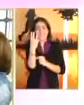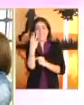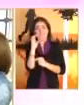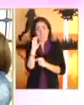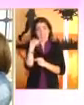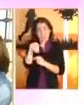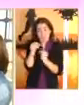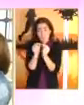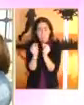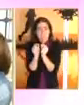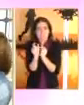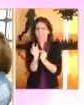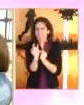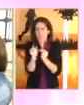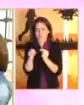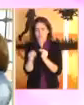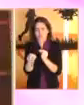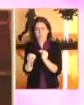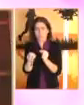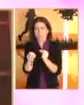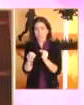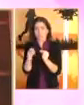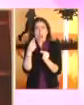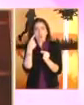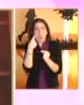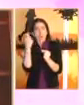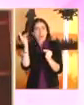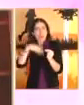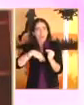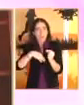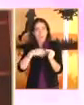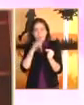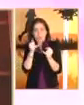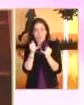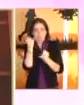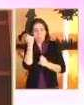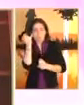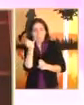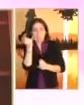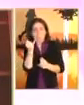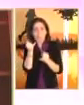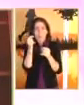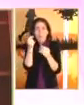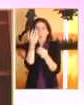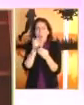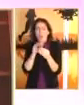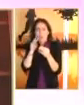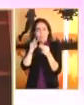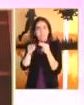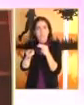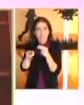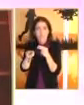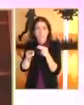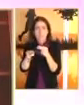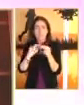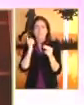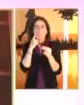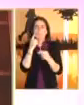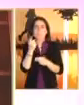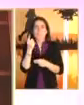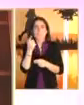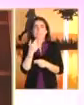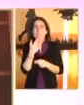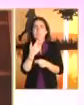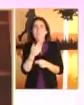pequeñito, es una larva a veces invisible, porque es un poquito transparente, que se suele encontrar tanto en el músculo